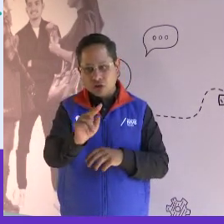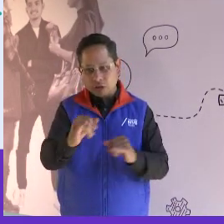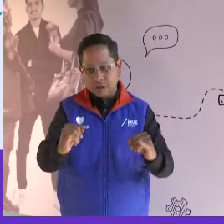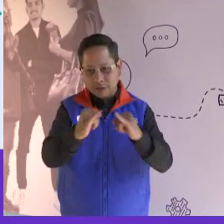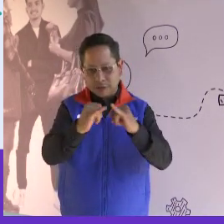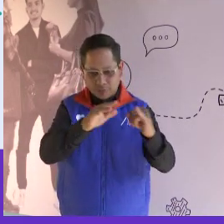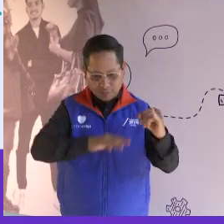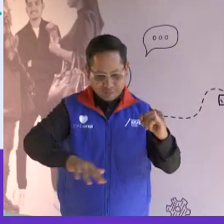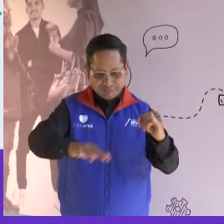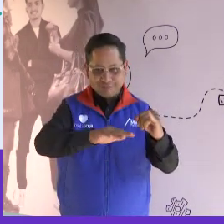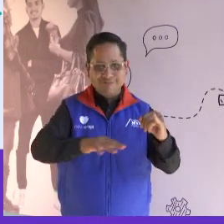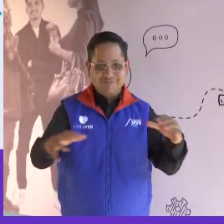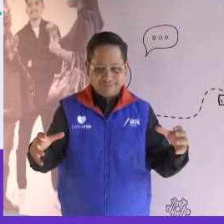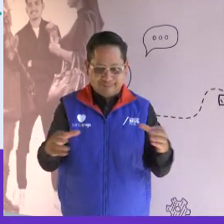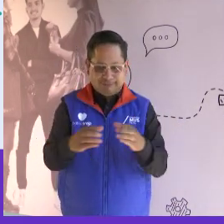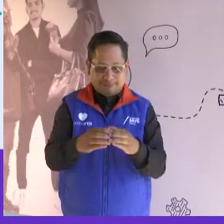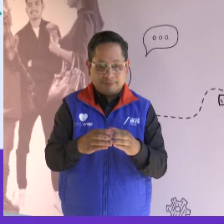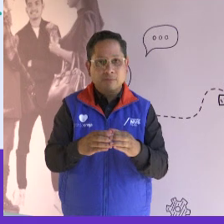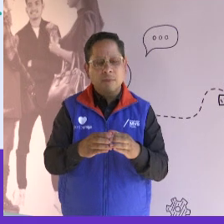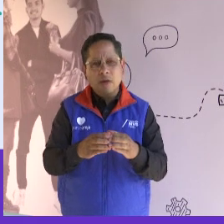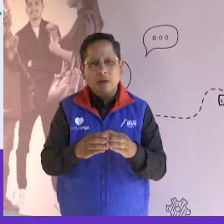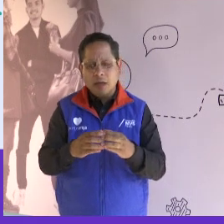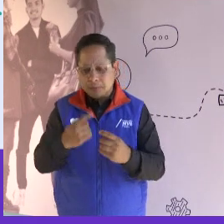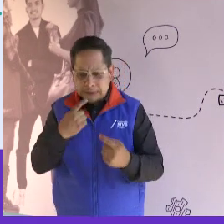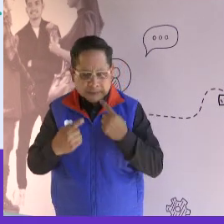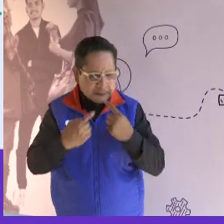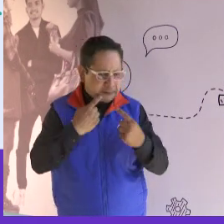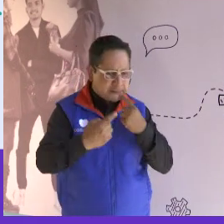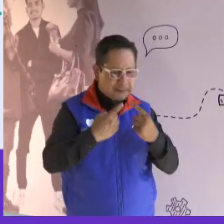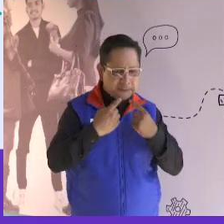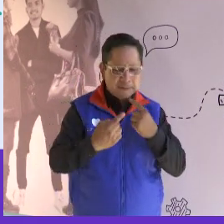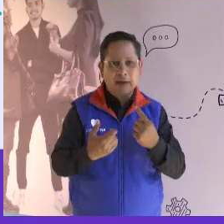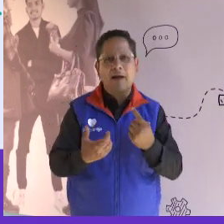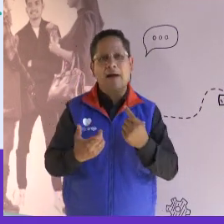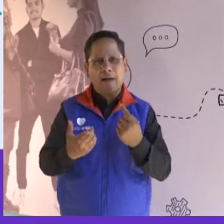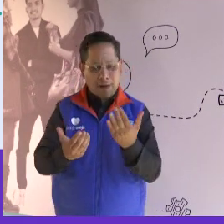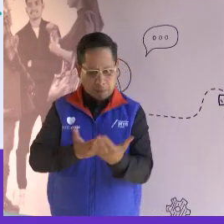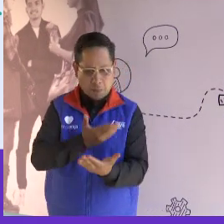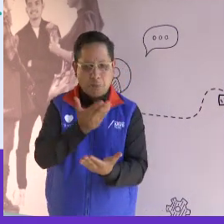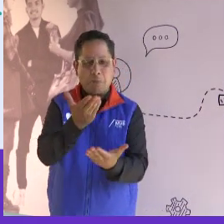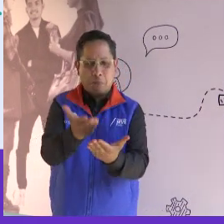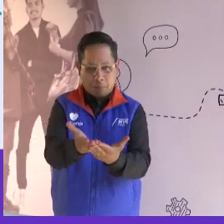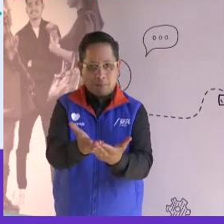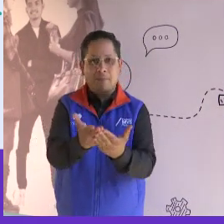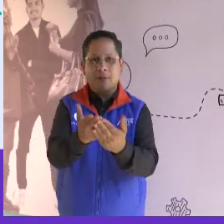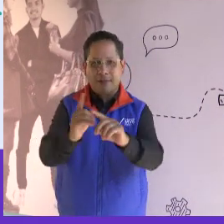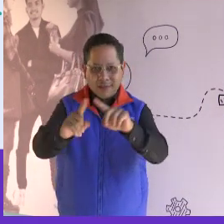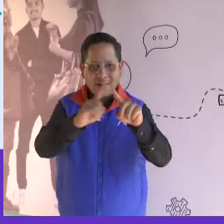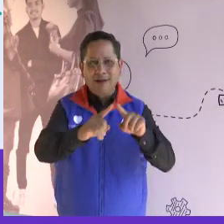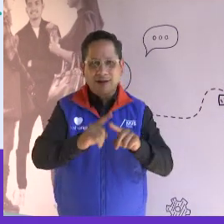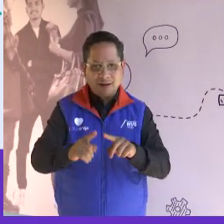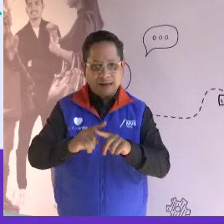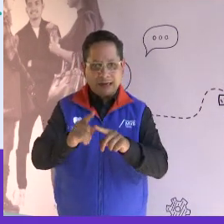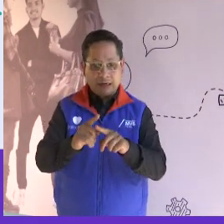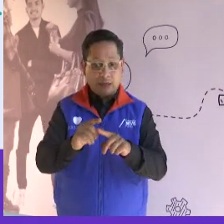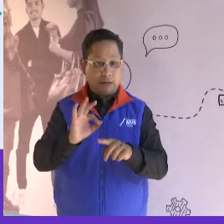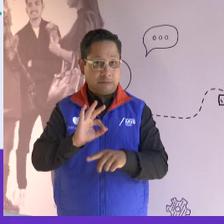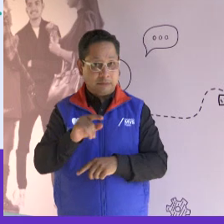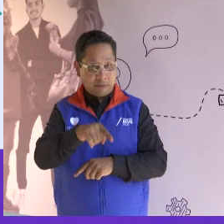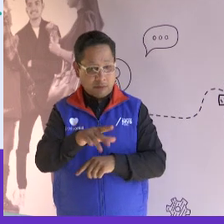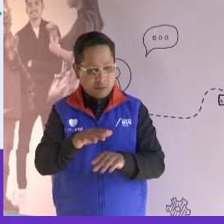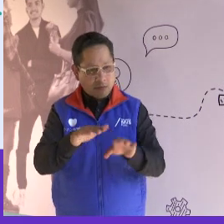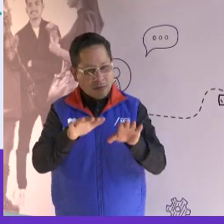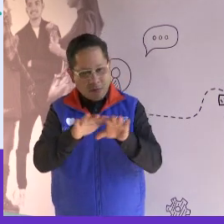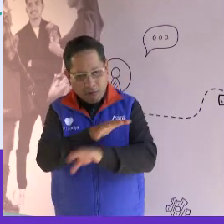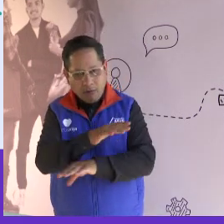en este espacio de deliberación pues surgieron distintas propuestas de cambios normativos e institucionales en materia de